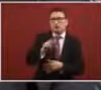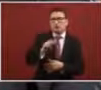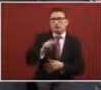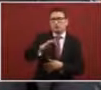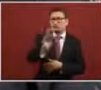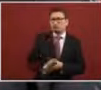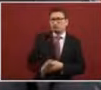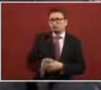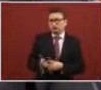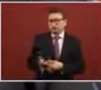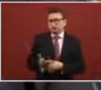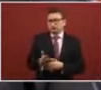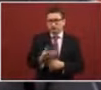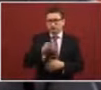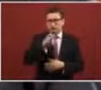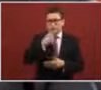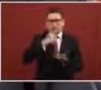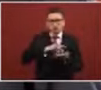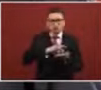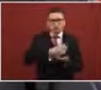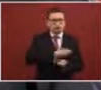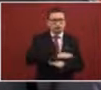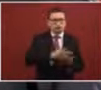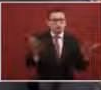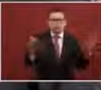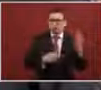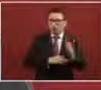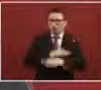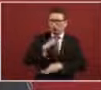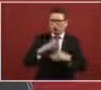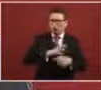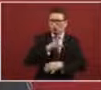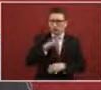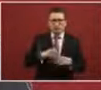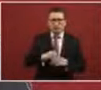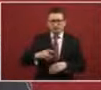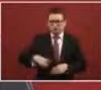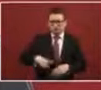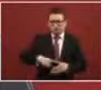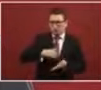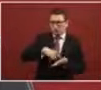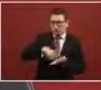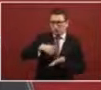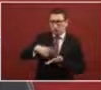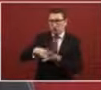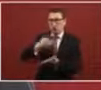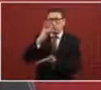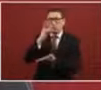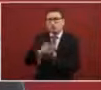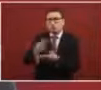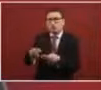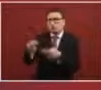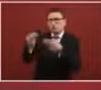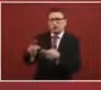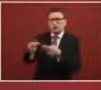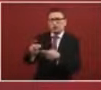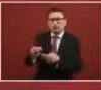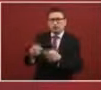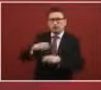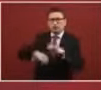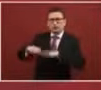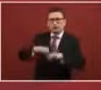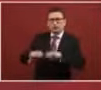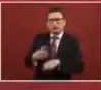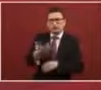80% de todas las medicinas que compraba el gobierno? Entonces, sobre este tema,